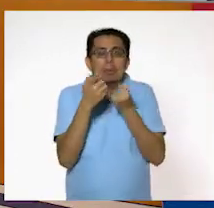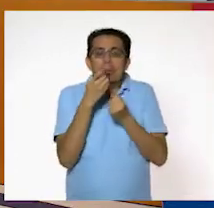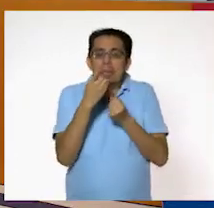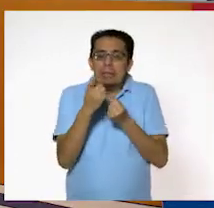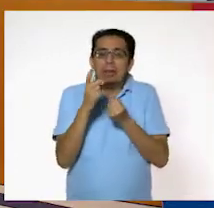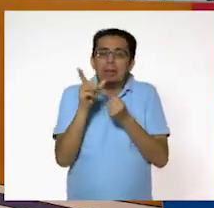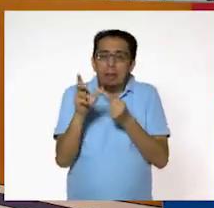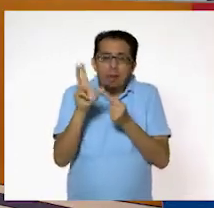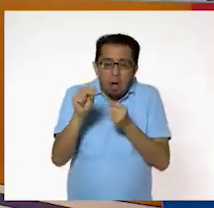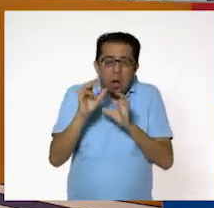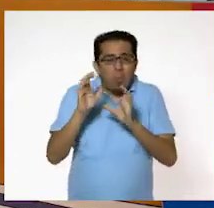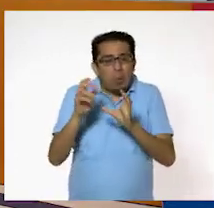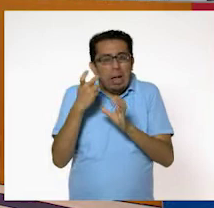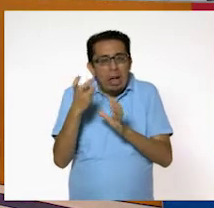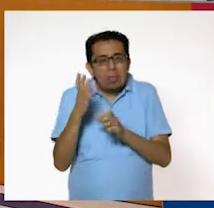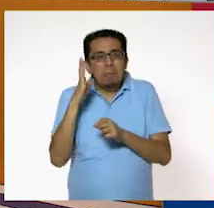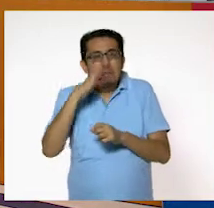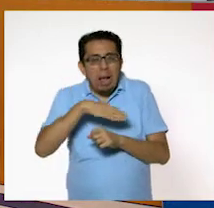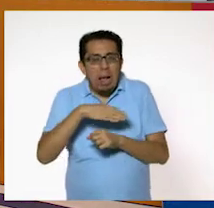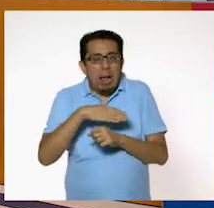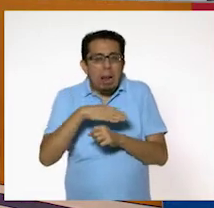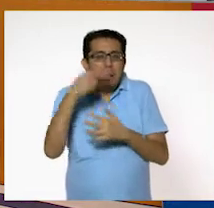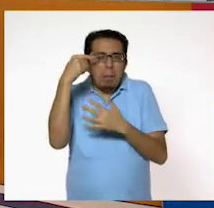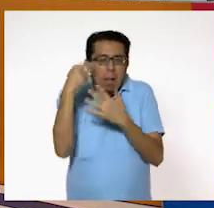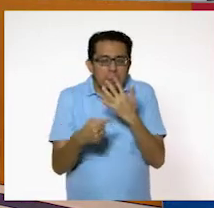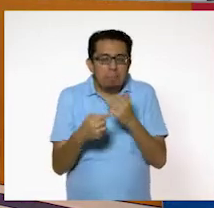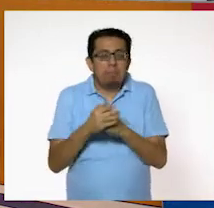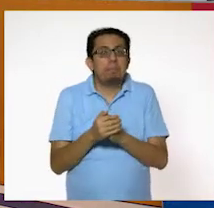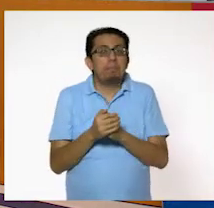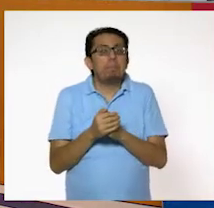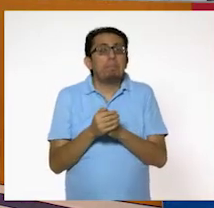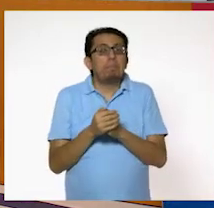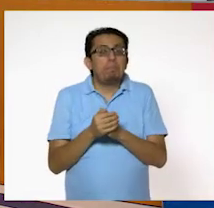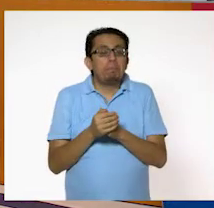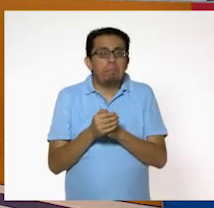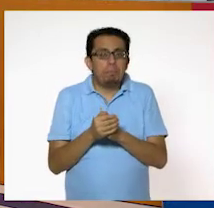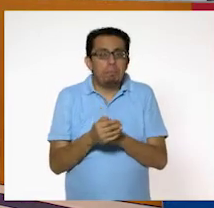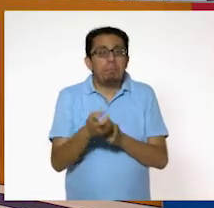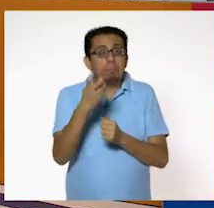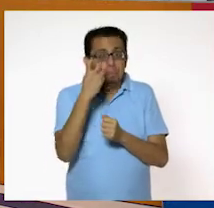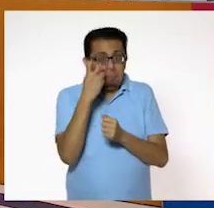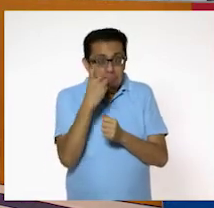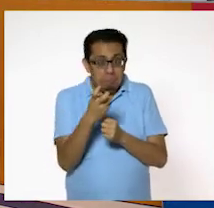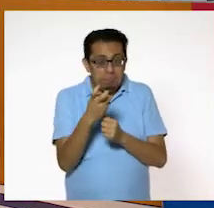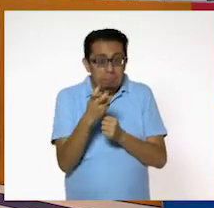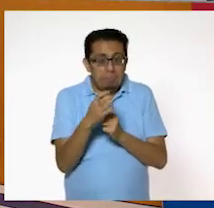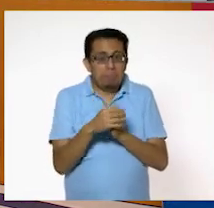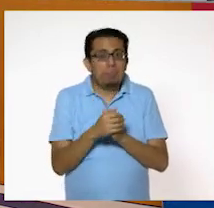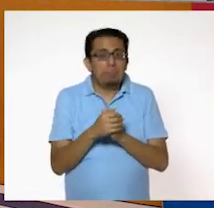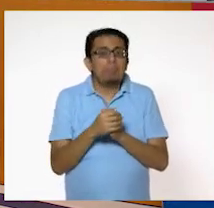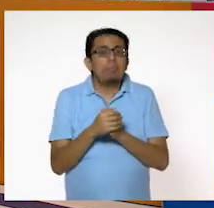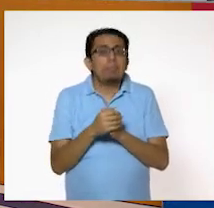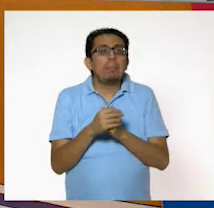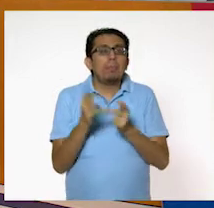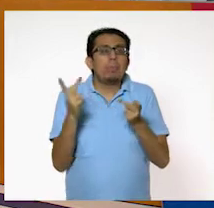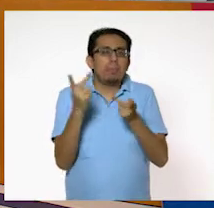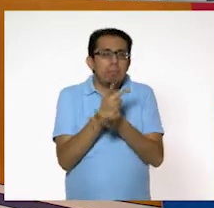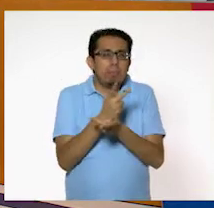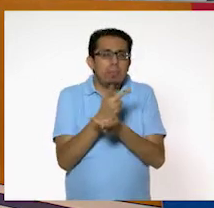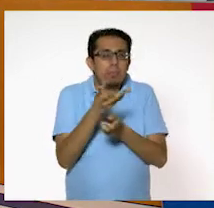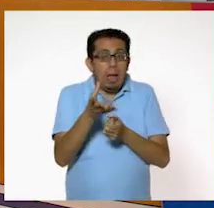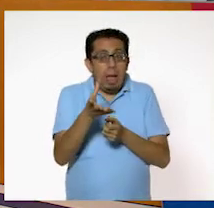y él lo hace. Ajá. Y bueno, aparte de esta situación del aprendizaje,